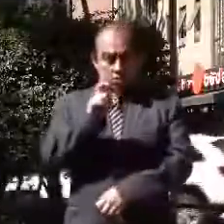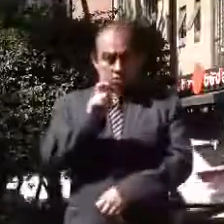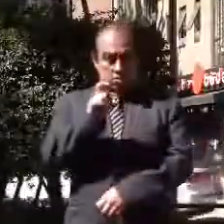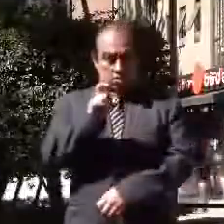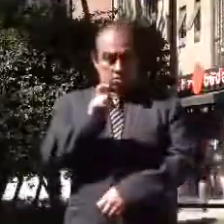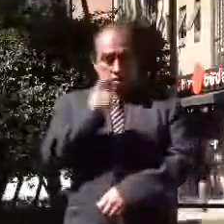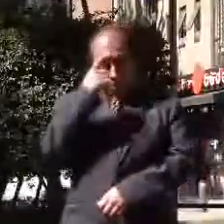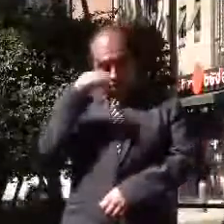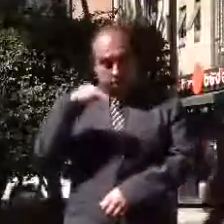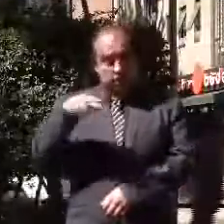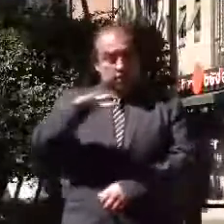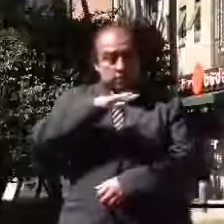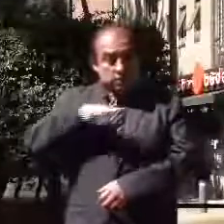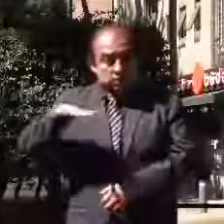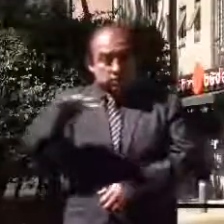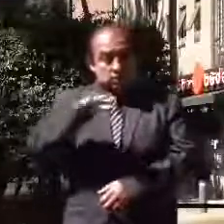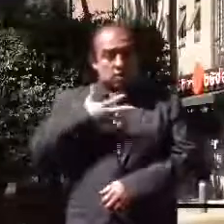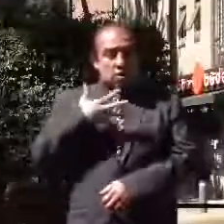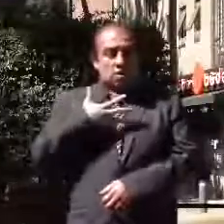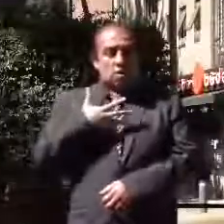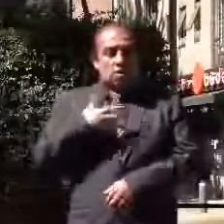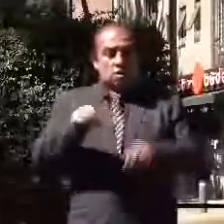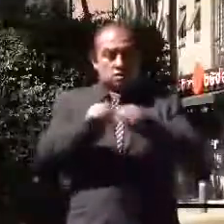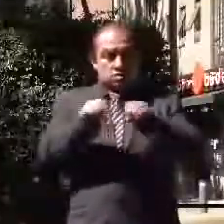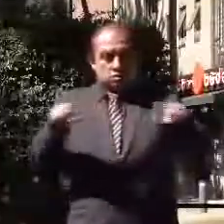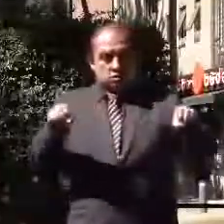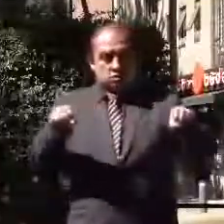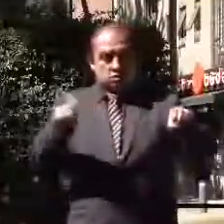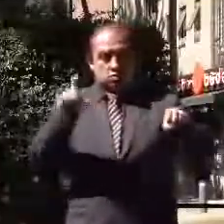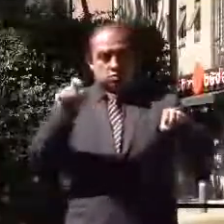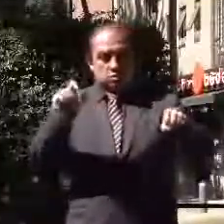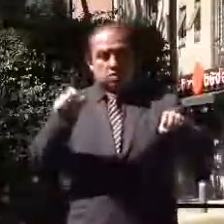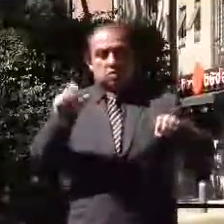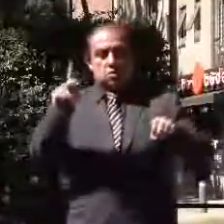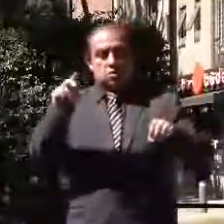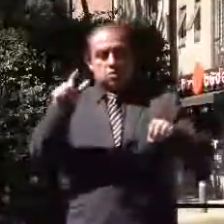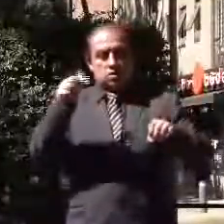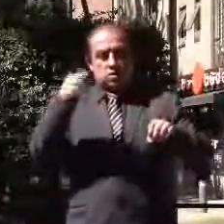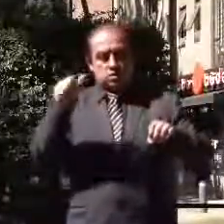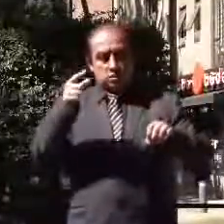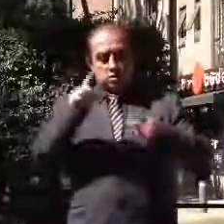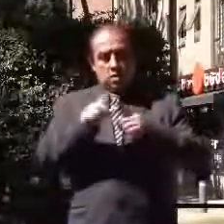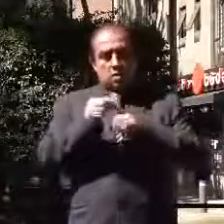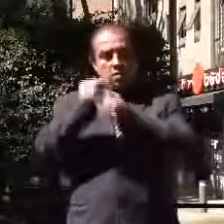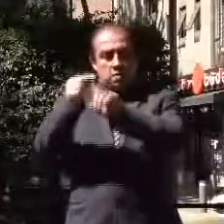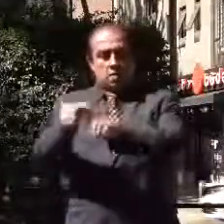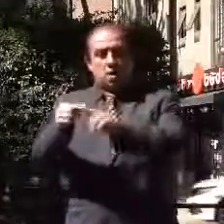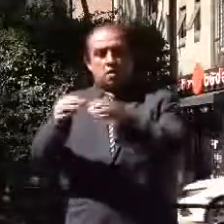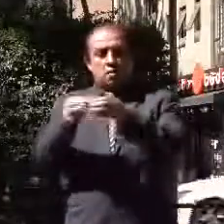El agua para estos sectores la tomamos de la línea de 20 pulgadas que baja del tanque Santa Lucía 1.